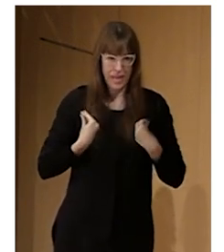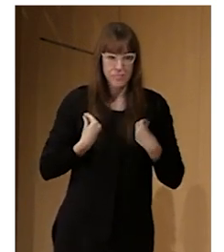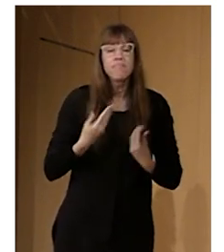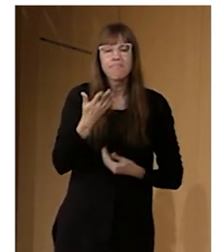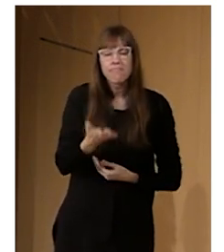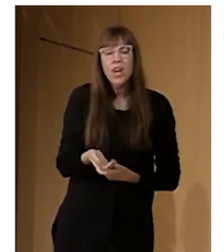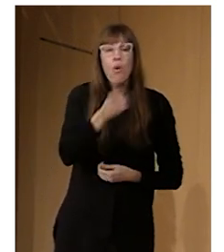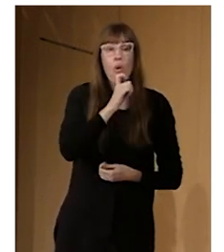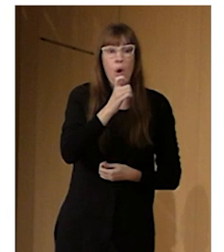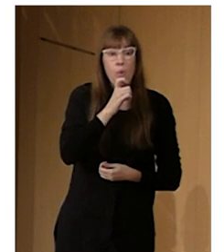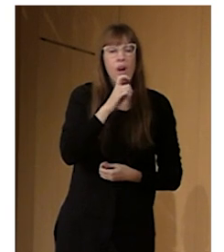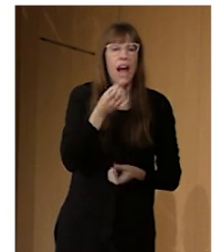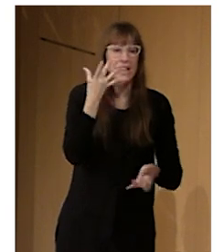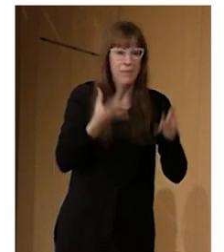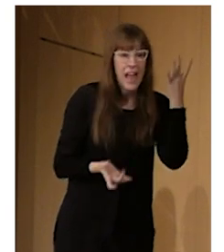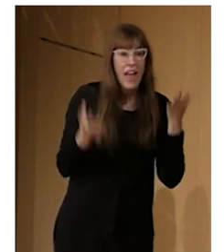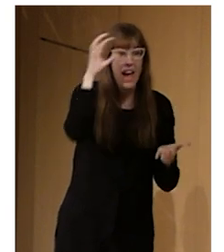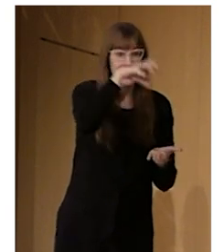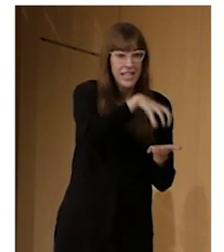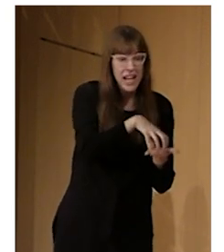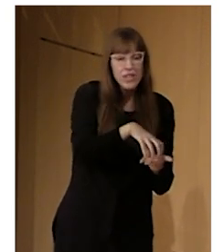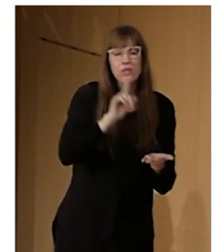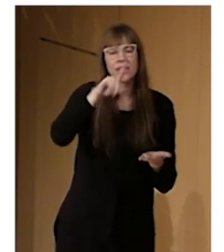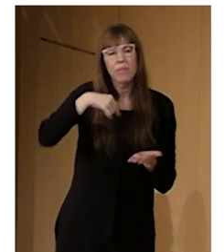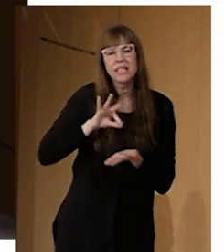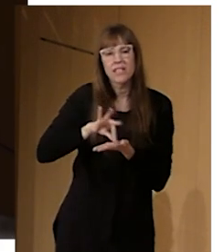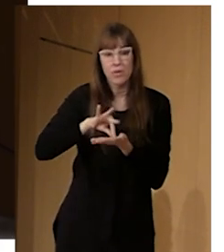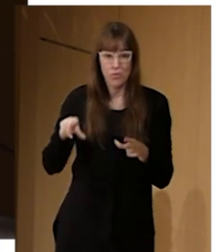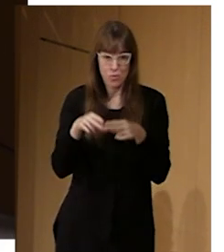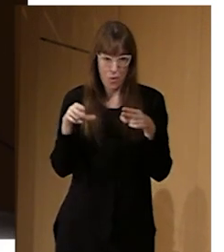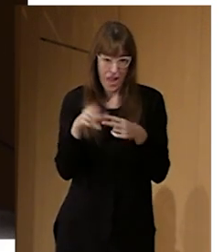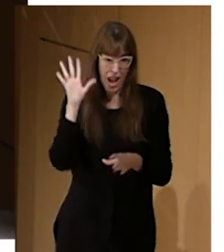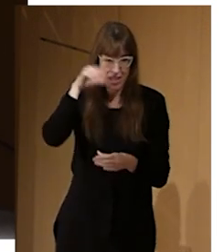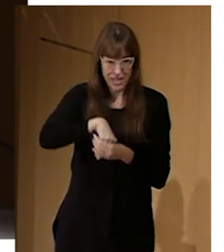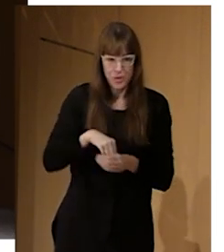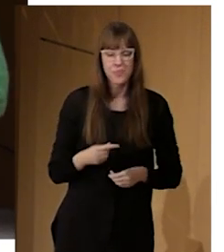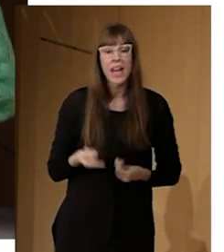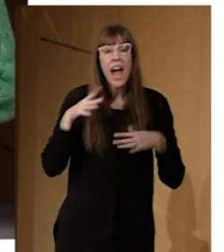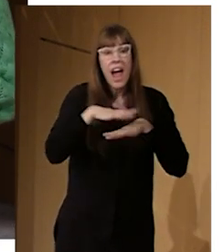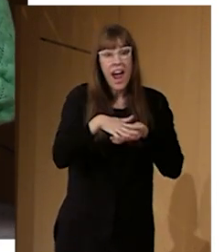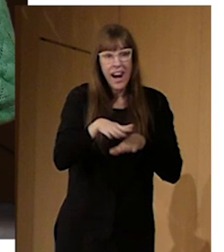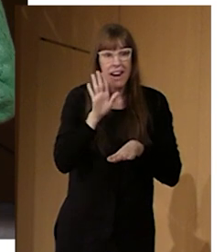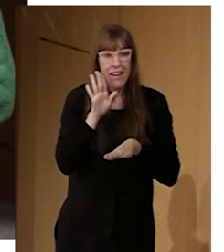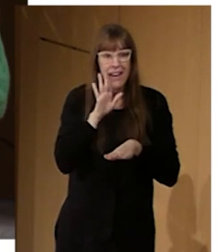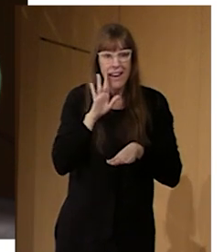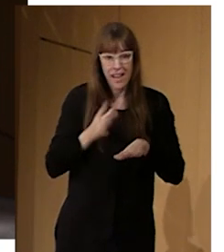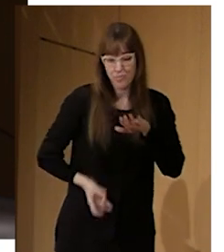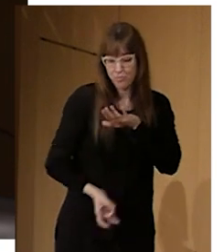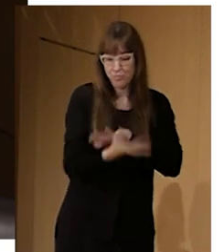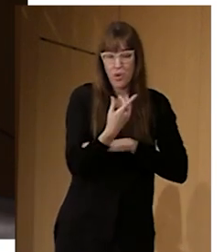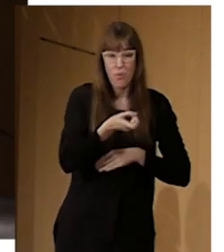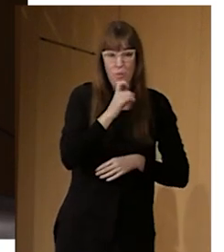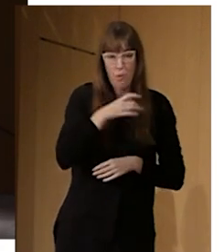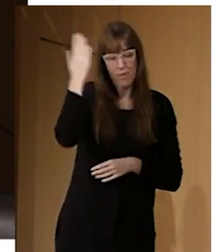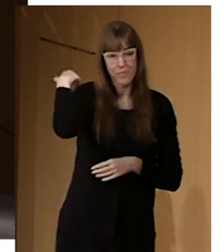centros y de los servicios sociales e esta red nació en el año 2006 en el auditori de de